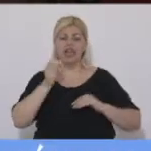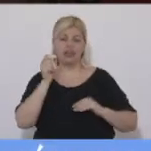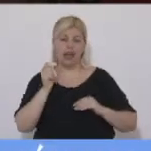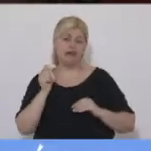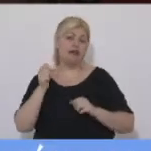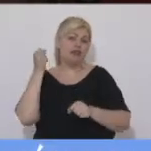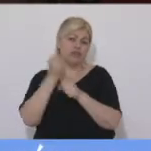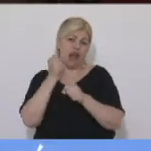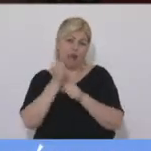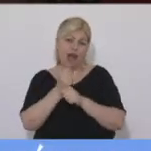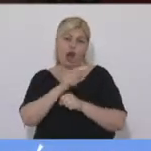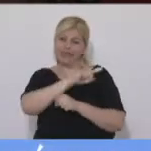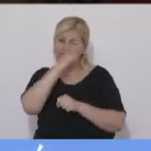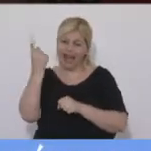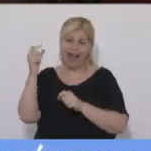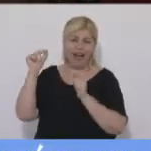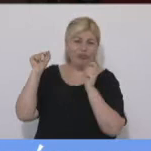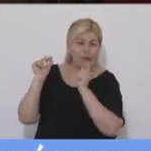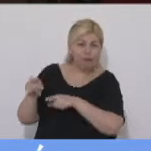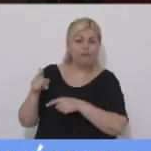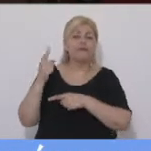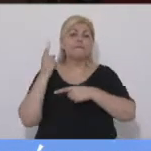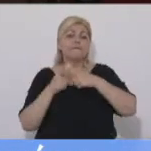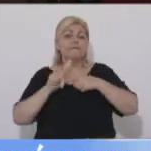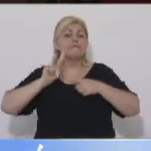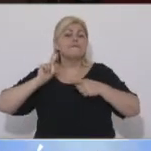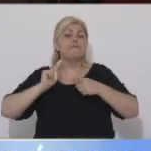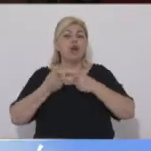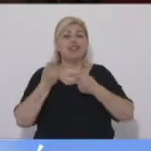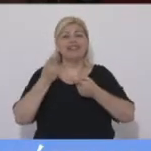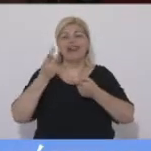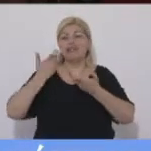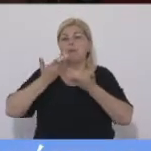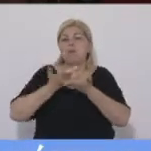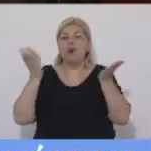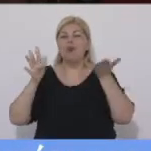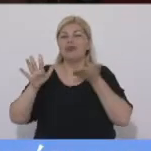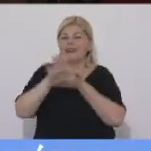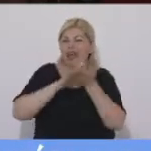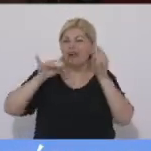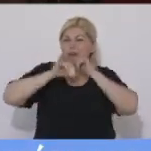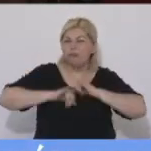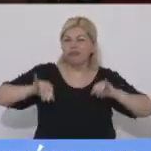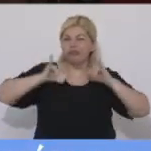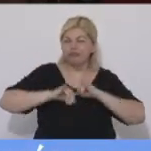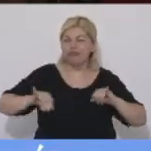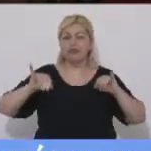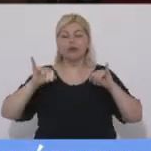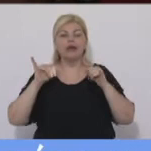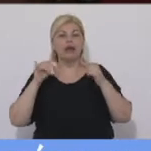políticas públicas porque en la medida en que haya políticas públicas de promoción la visibilización la